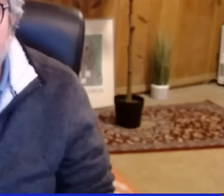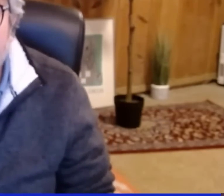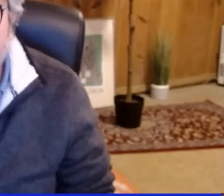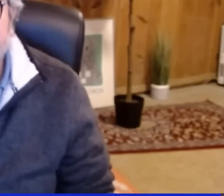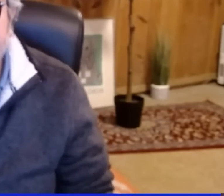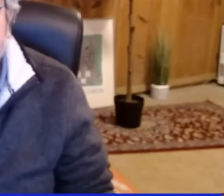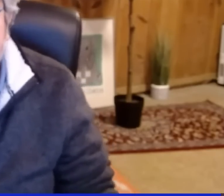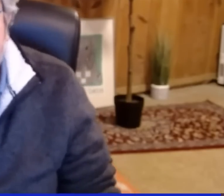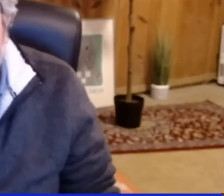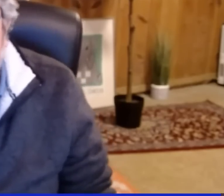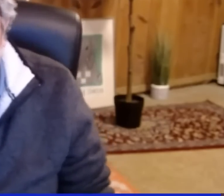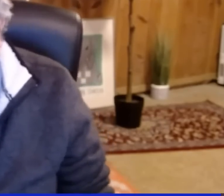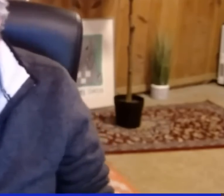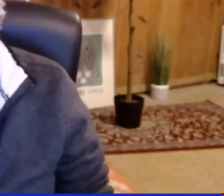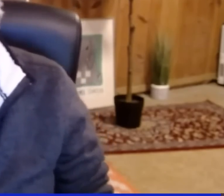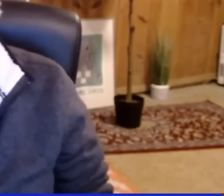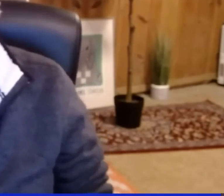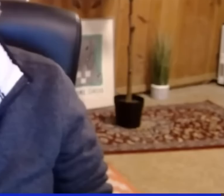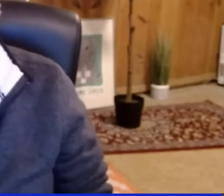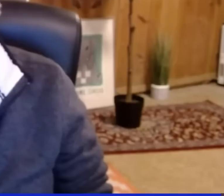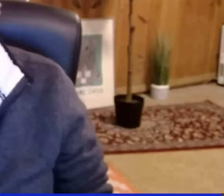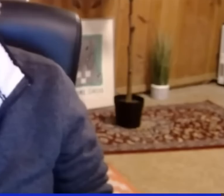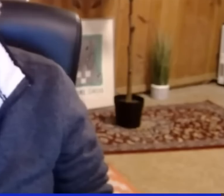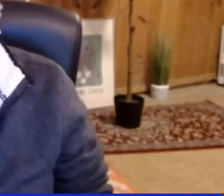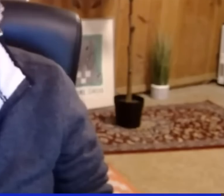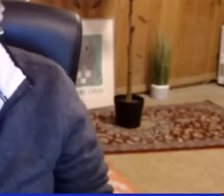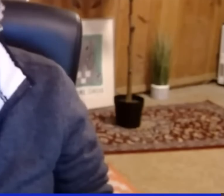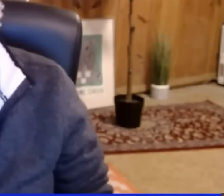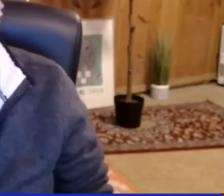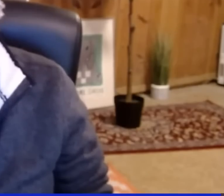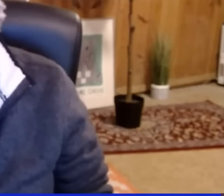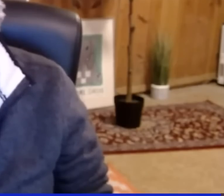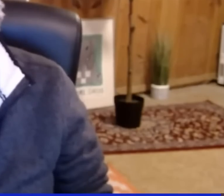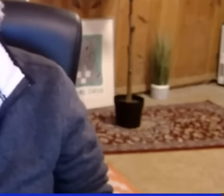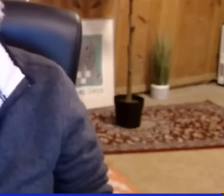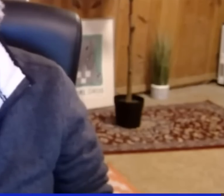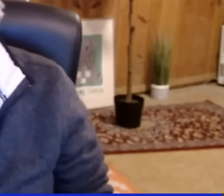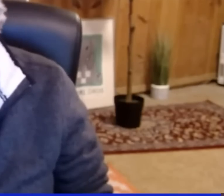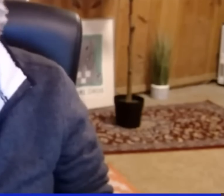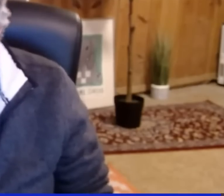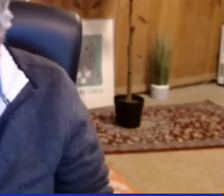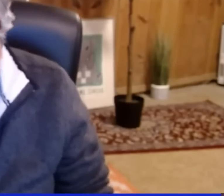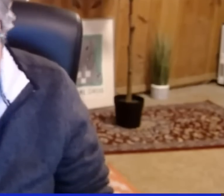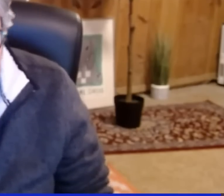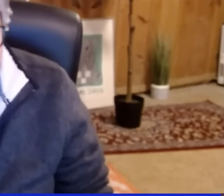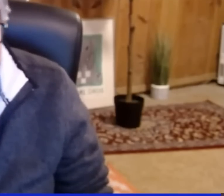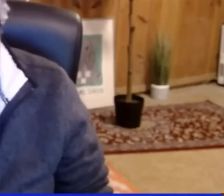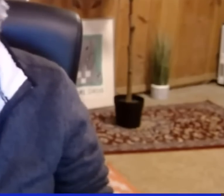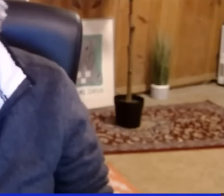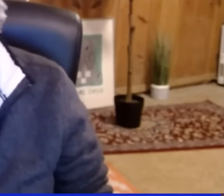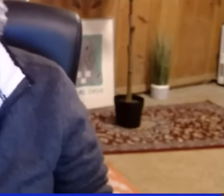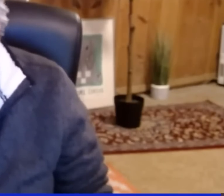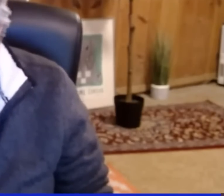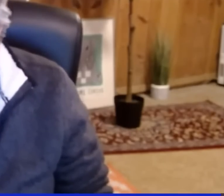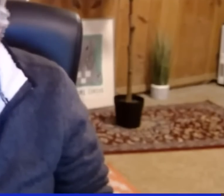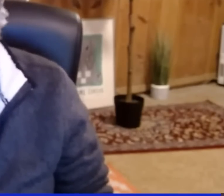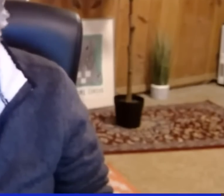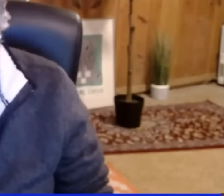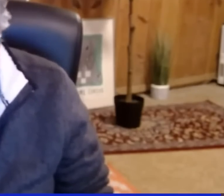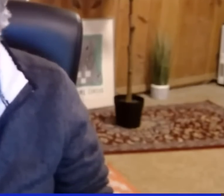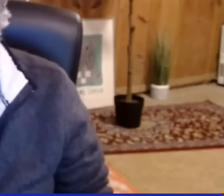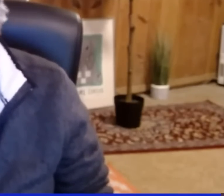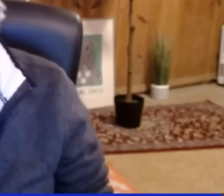en Florida. Y con señas, con palitos y bolitas, con manzanas,